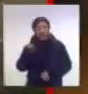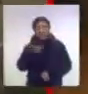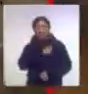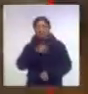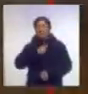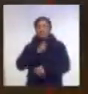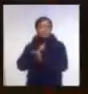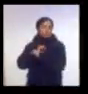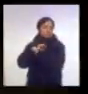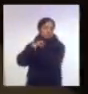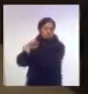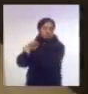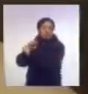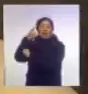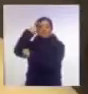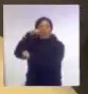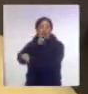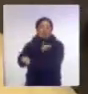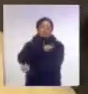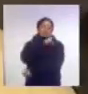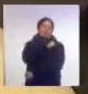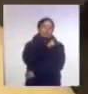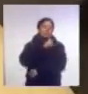dejar atrás para mantenernos sanos.